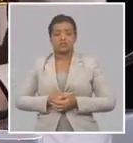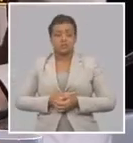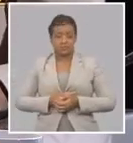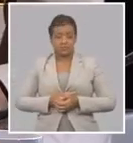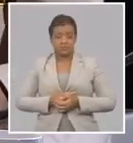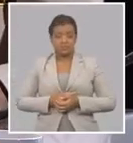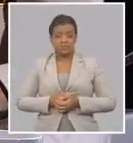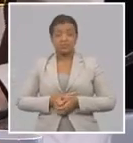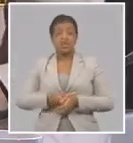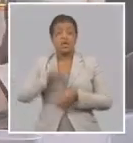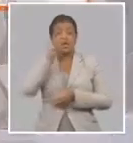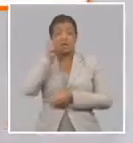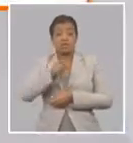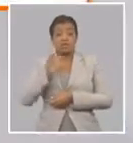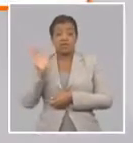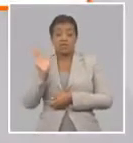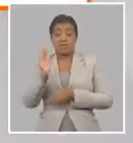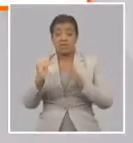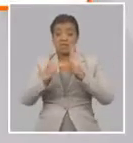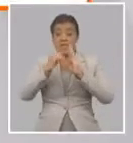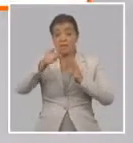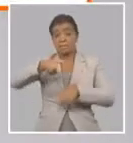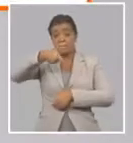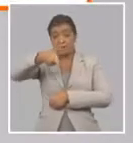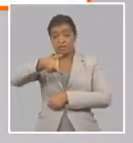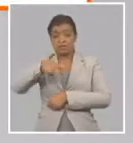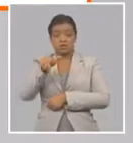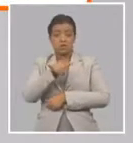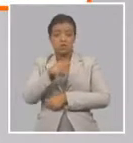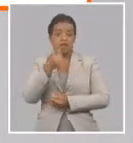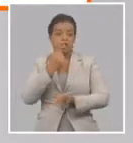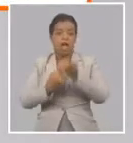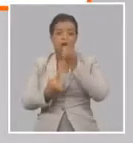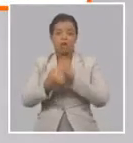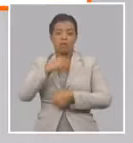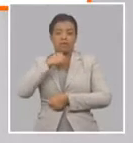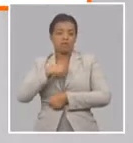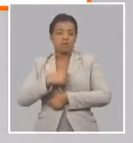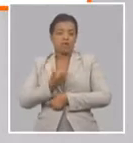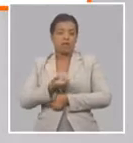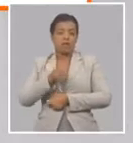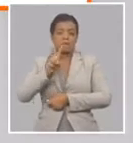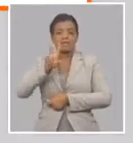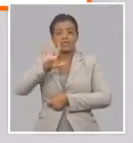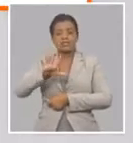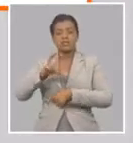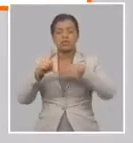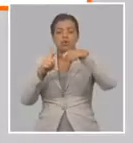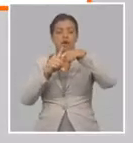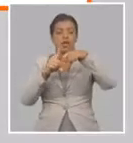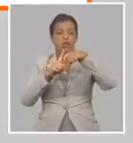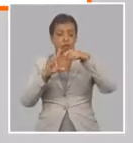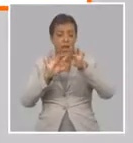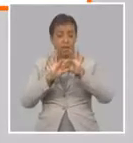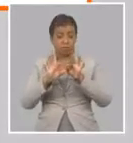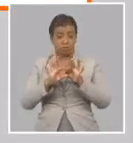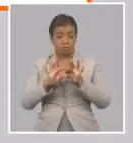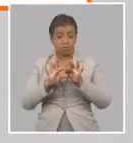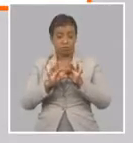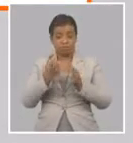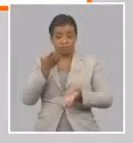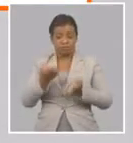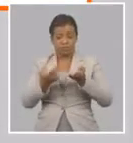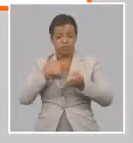que importan los 1000 pesos más los efectos personales que son 25 kilogramos y voy a traducir esto un poco porque los